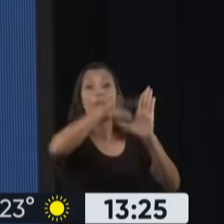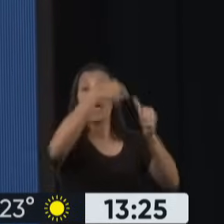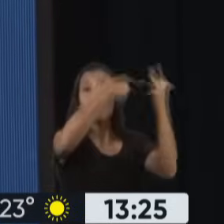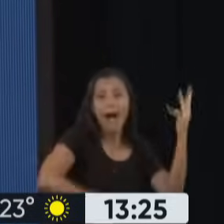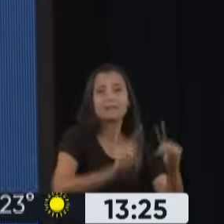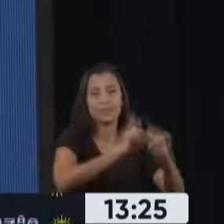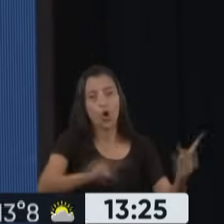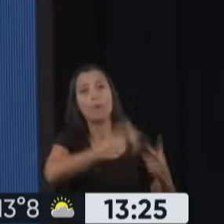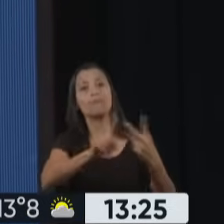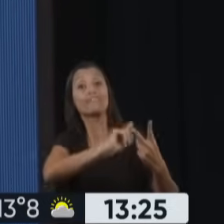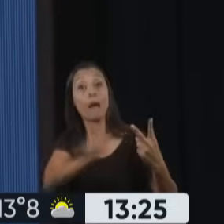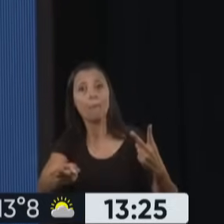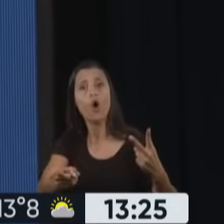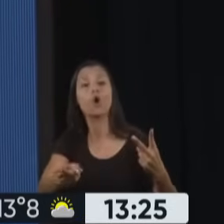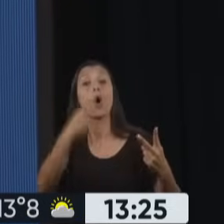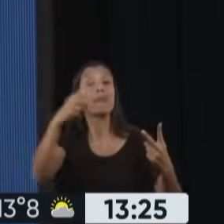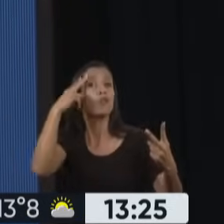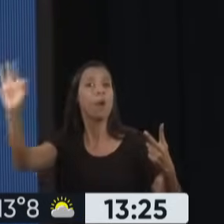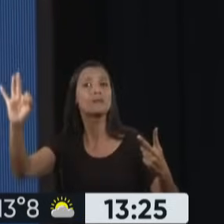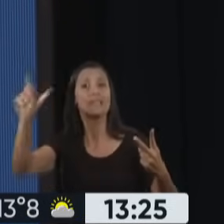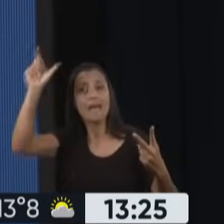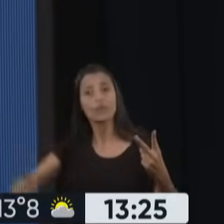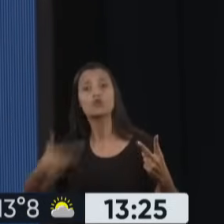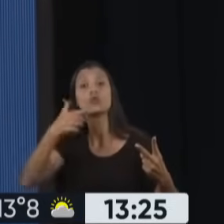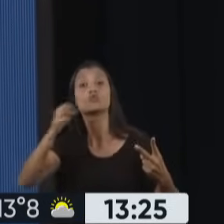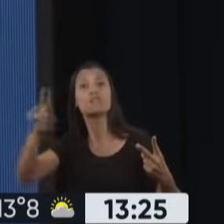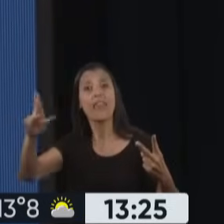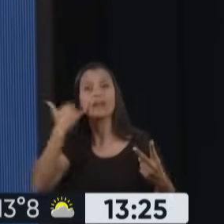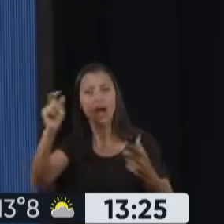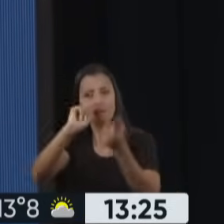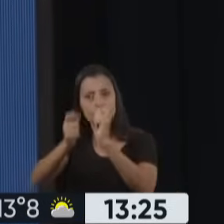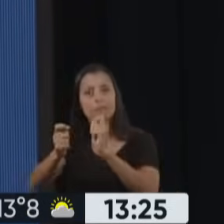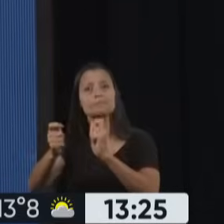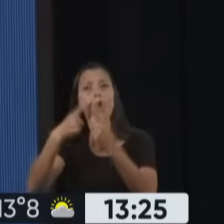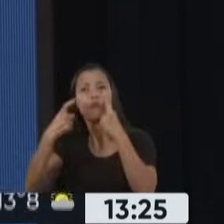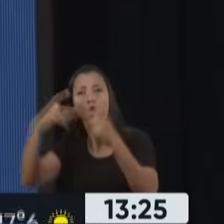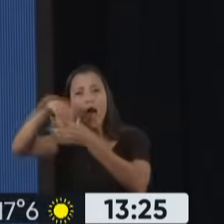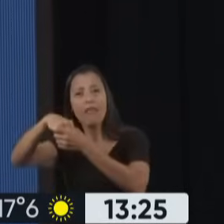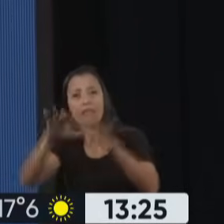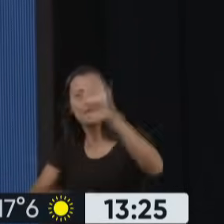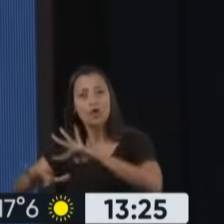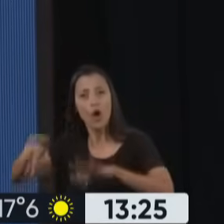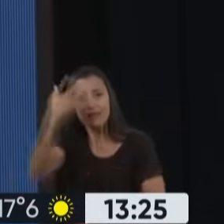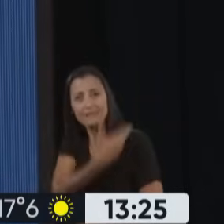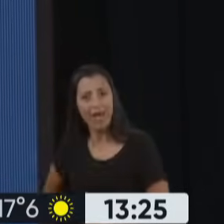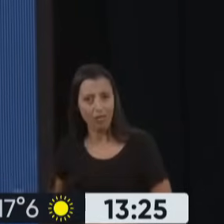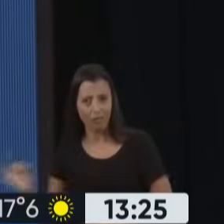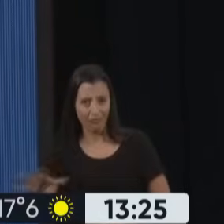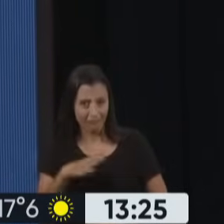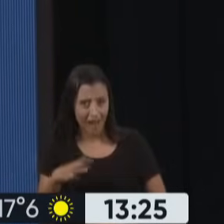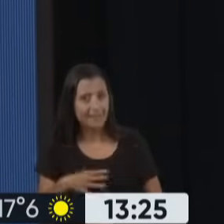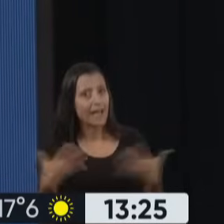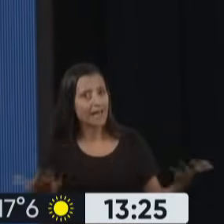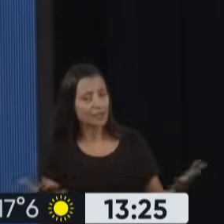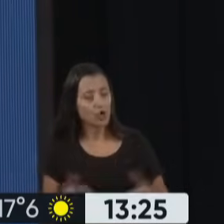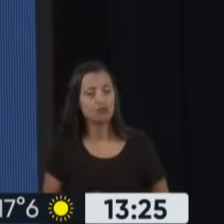desregulaciones que hizo el doctor Sturzenegger. Por lo tanto,